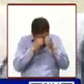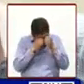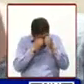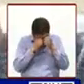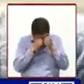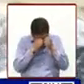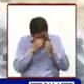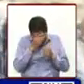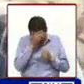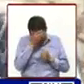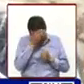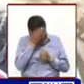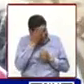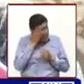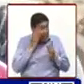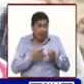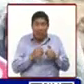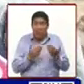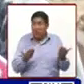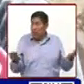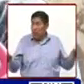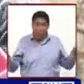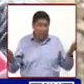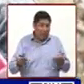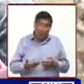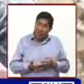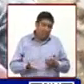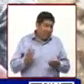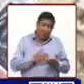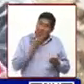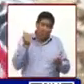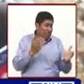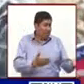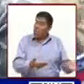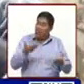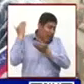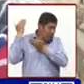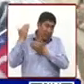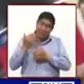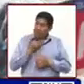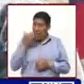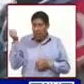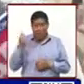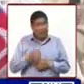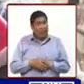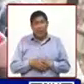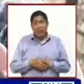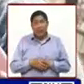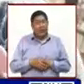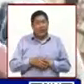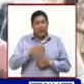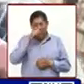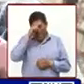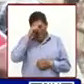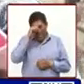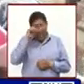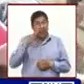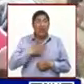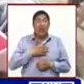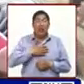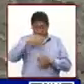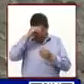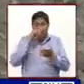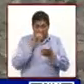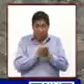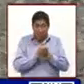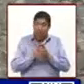eso, ni modo que voy a seguir con el corazón. Entonces tengo que sacármelo y llevármelo. ¿Dónde lo voy a llevar? A su pueblo de mi esposo me lo